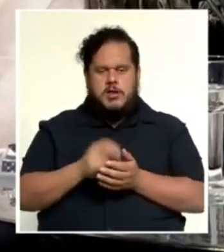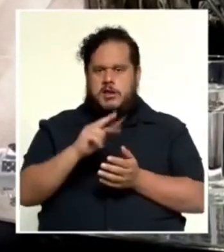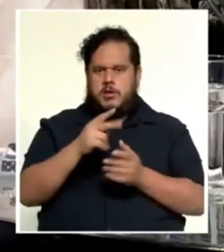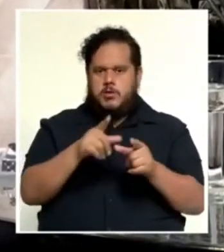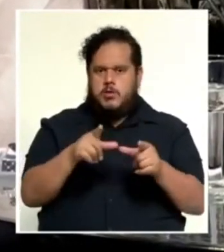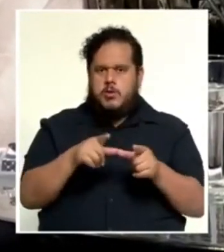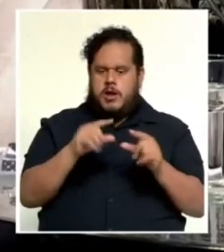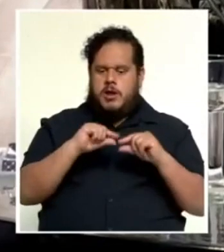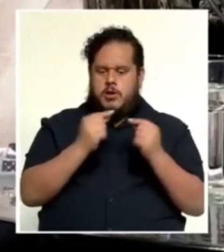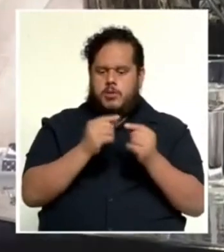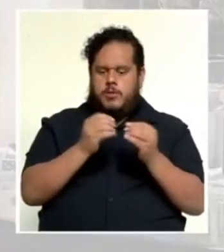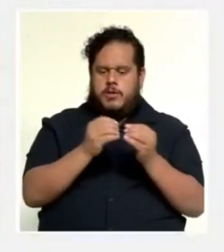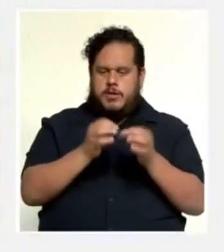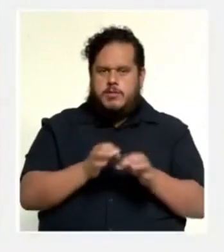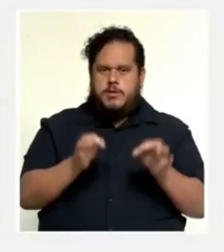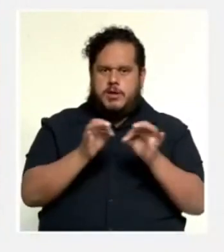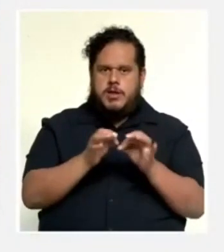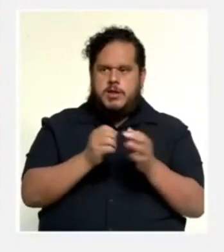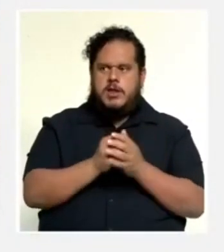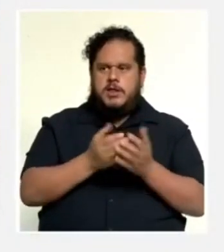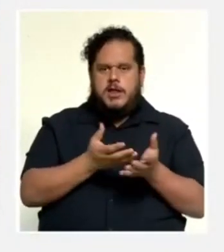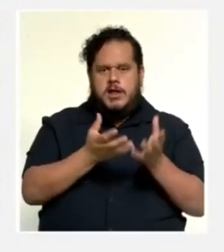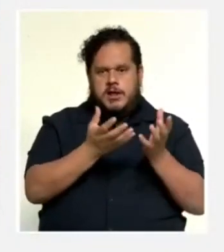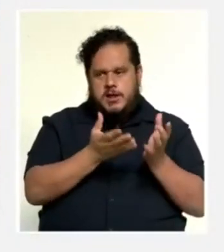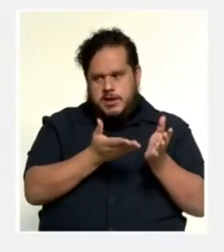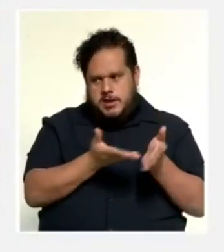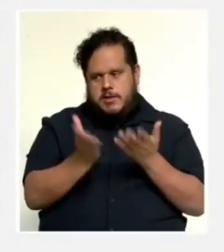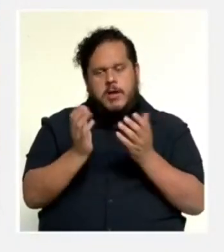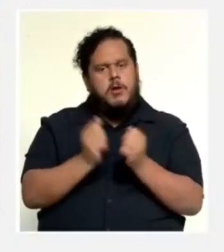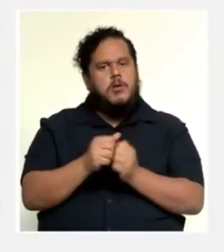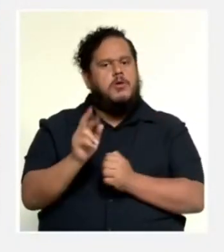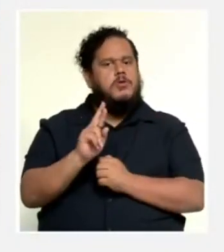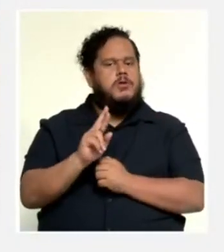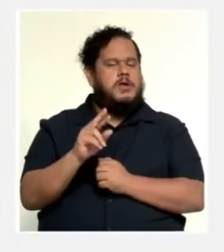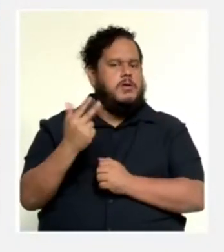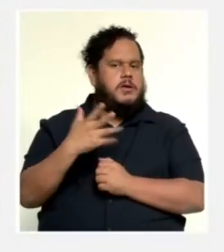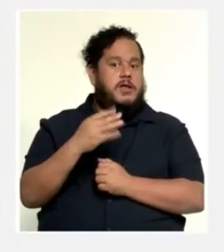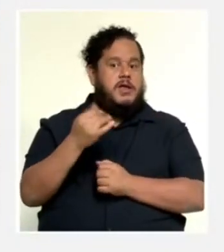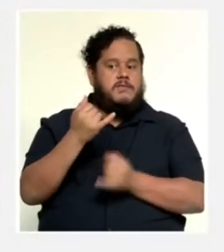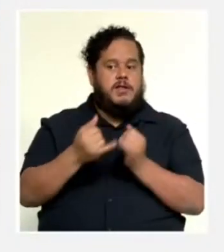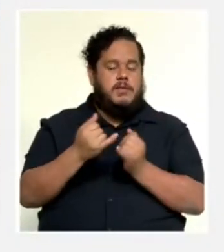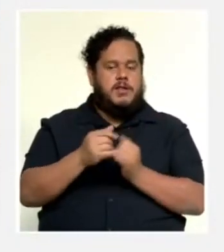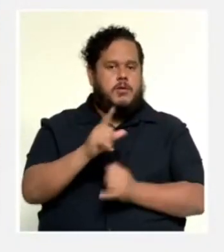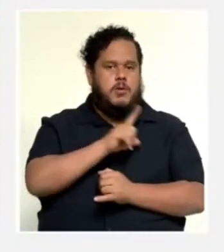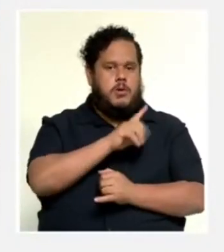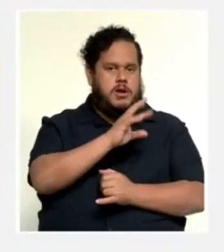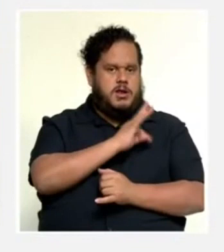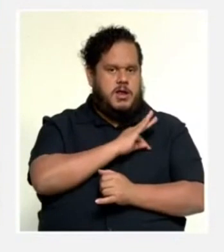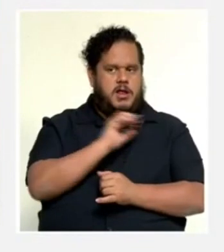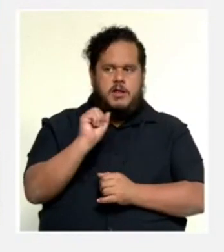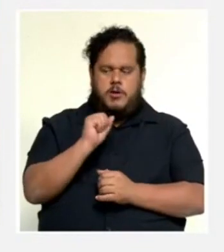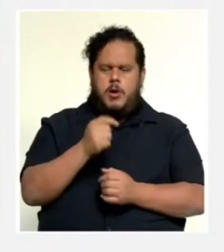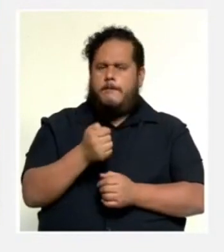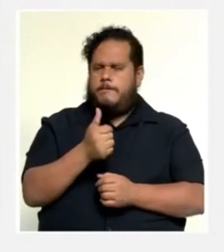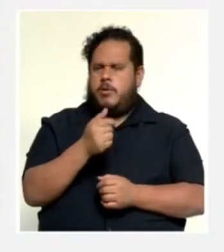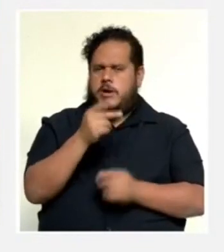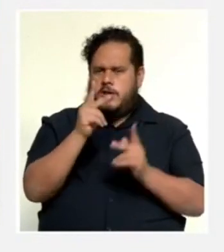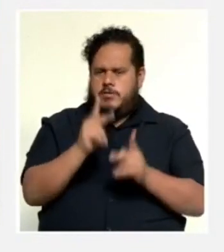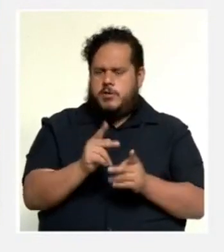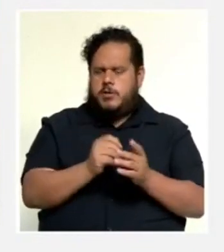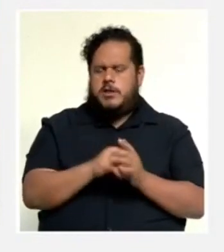grupo más importante es el que se va con don Rodrigo Chávez y finalmente con doña Linet Saborío. relativamente pocas personas o